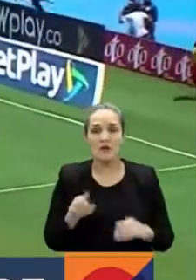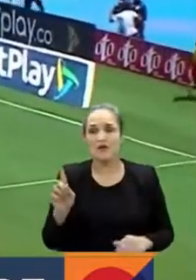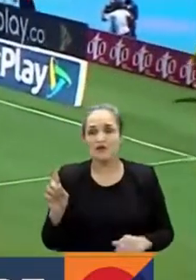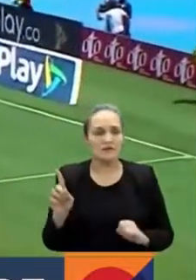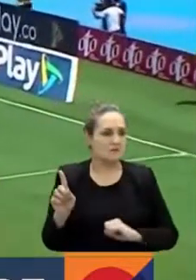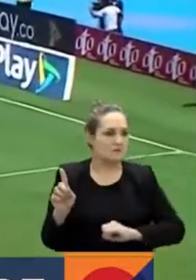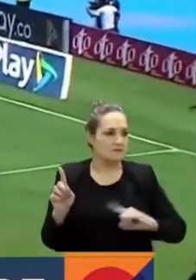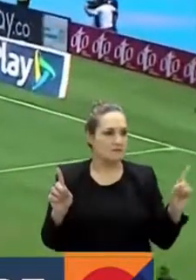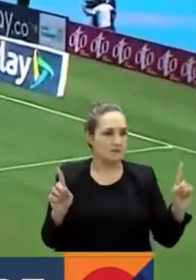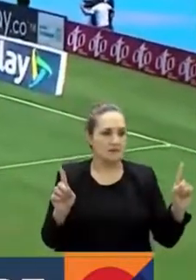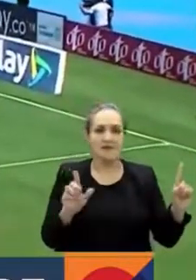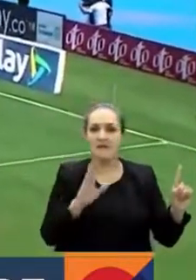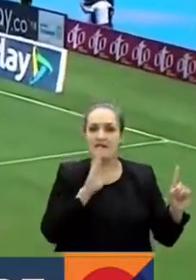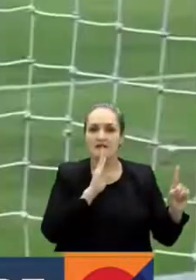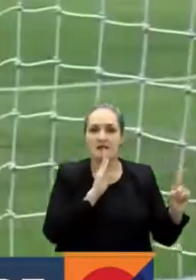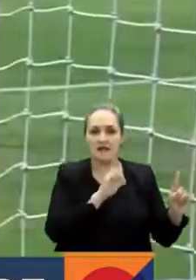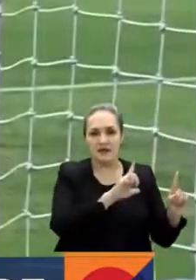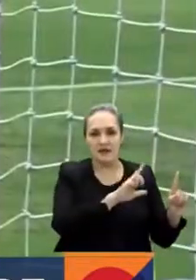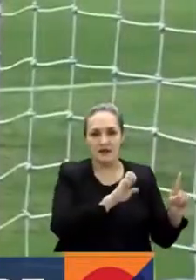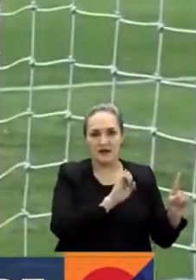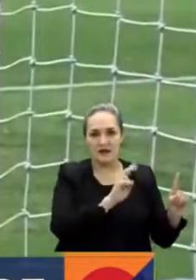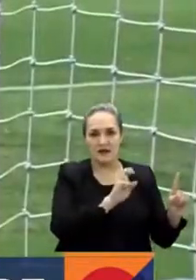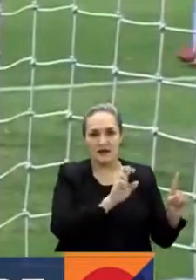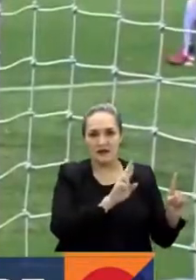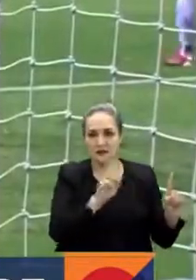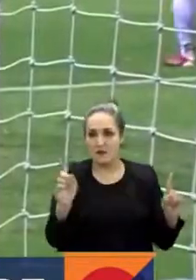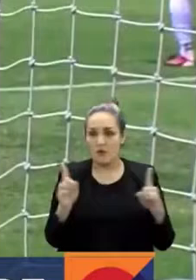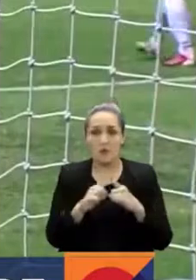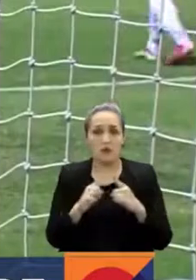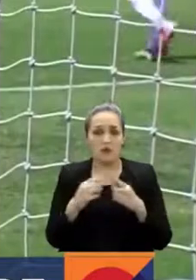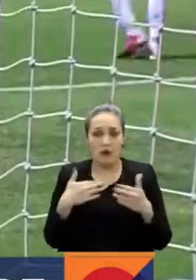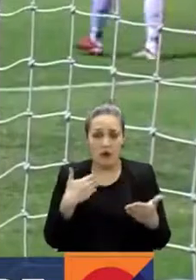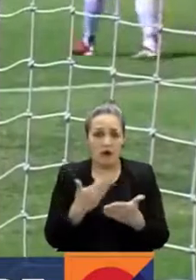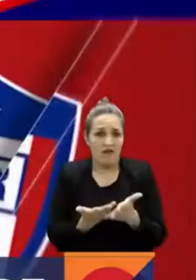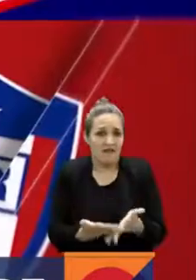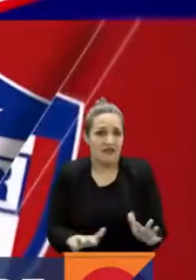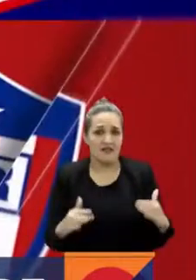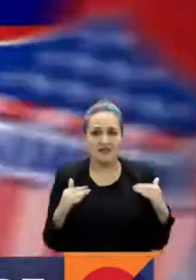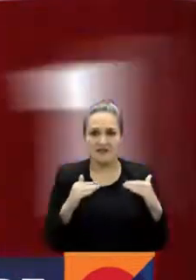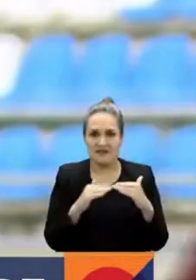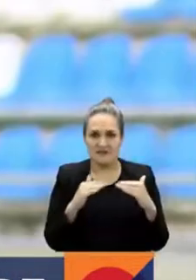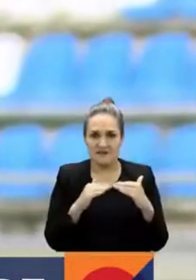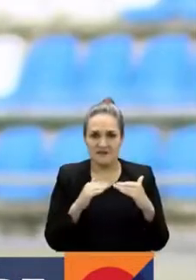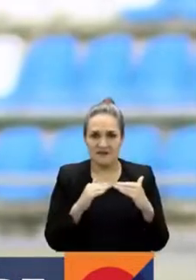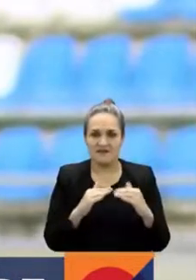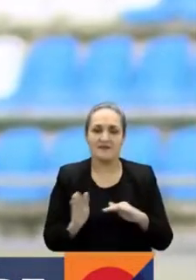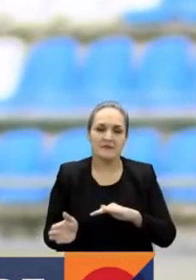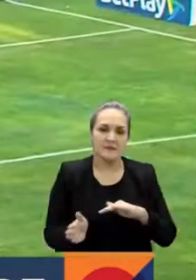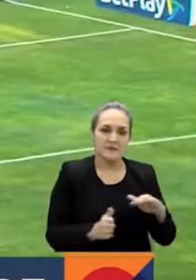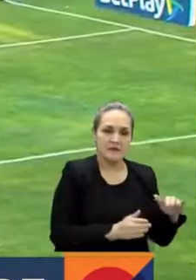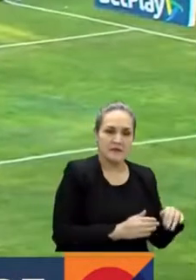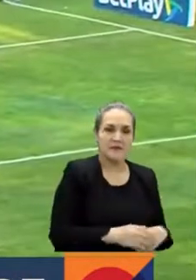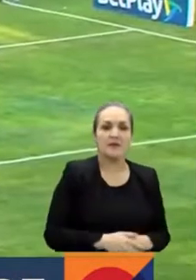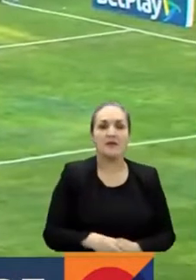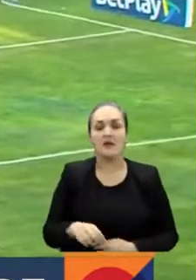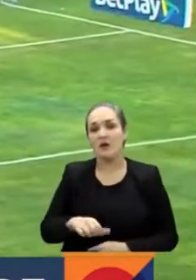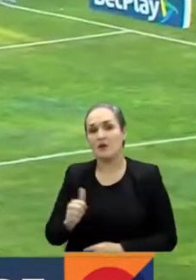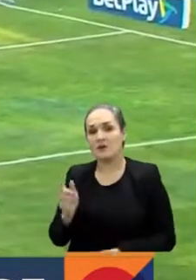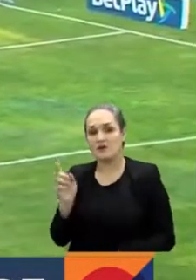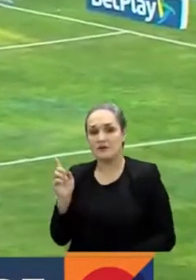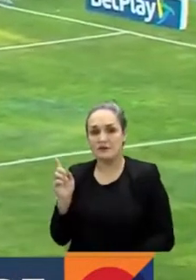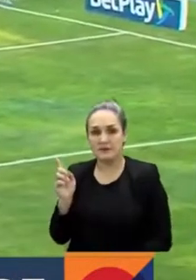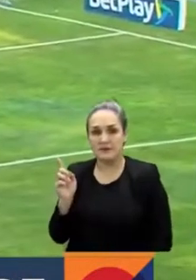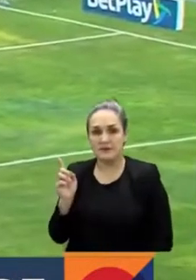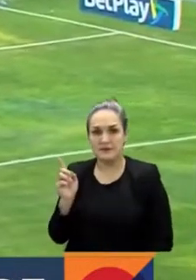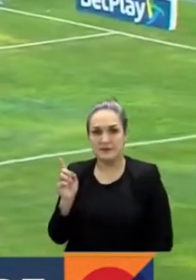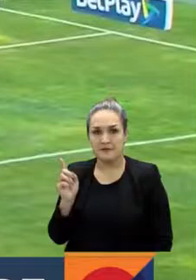Pereira, Leider Berrío, para el 1-1 final. Empataron acá en el clásico Matecaña y cerramos con el